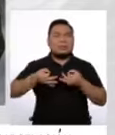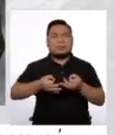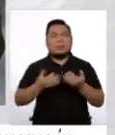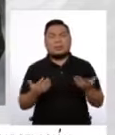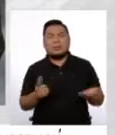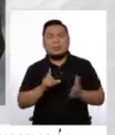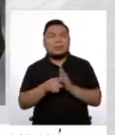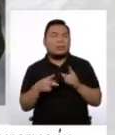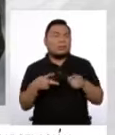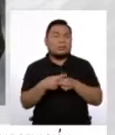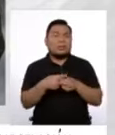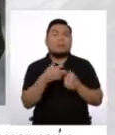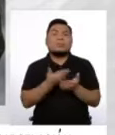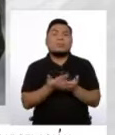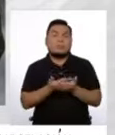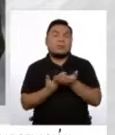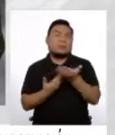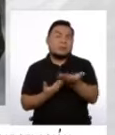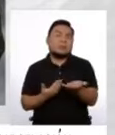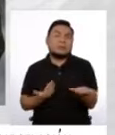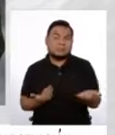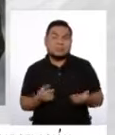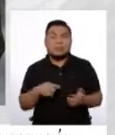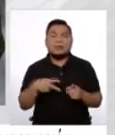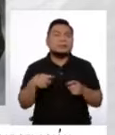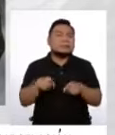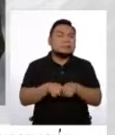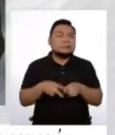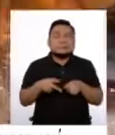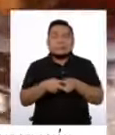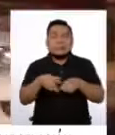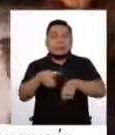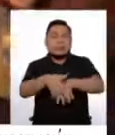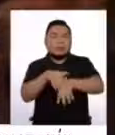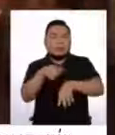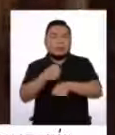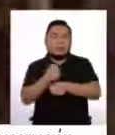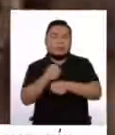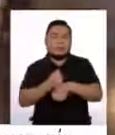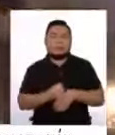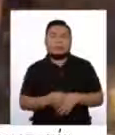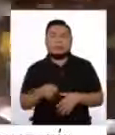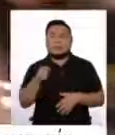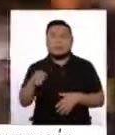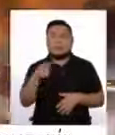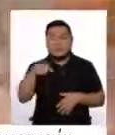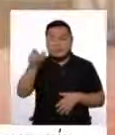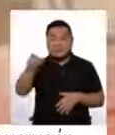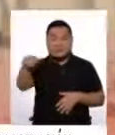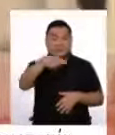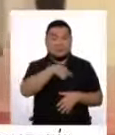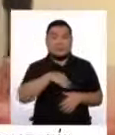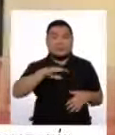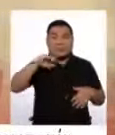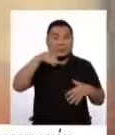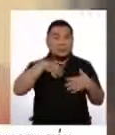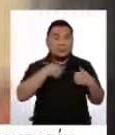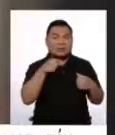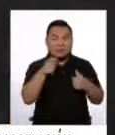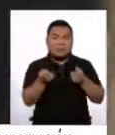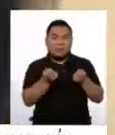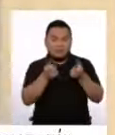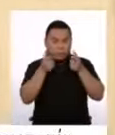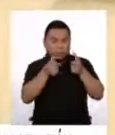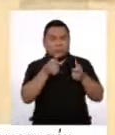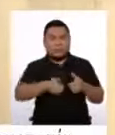perturbación probatoria o obstaculización en el trabajo. Indicó que la salud de estas personas estaba siendo controlada por